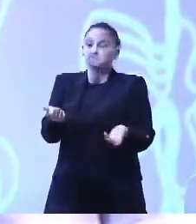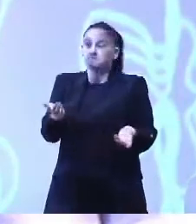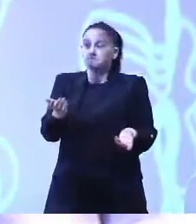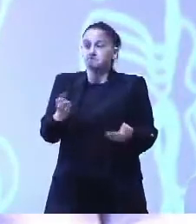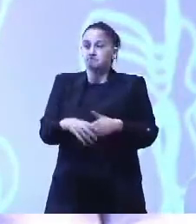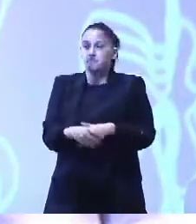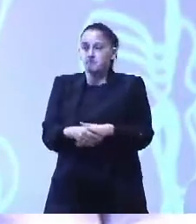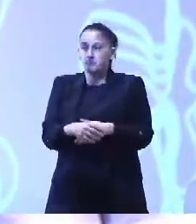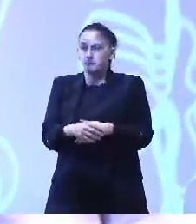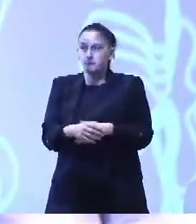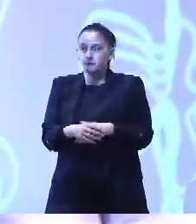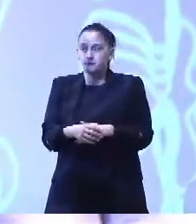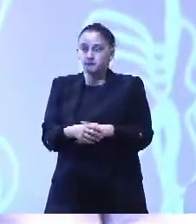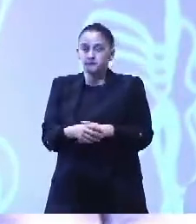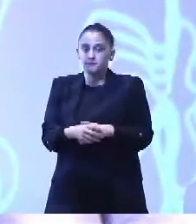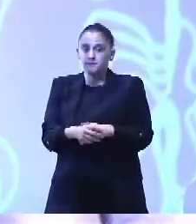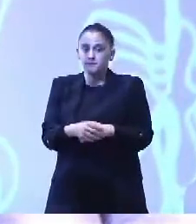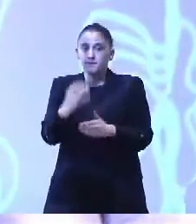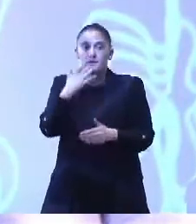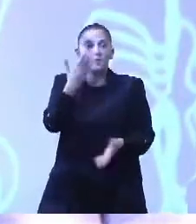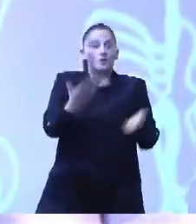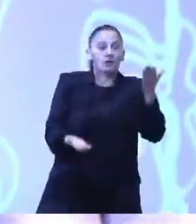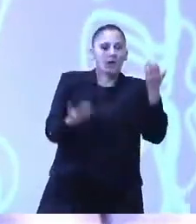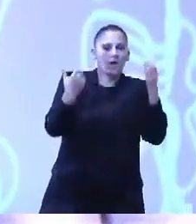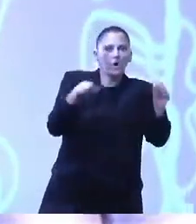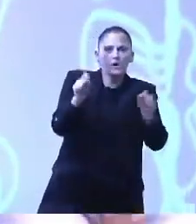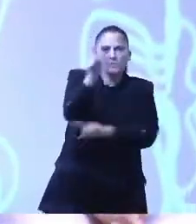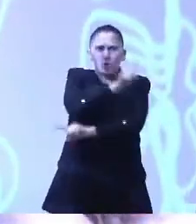frente a viento y marea,